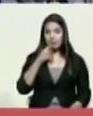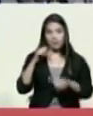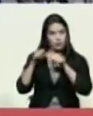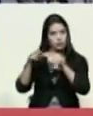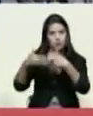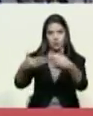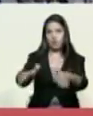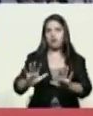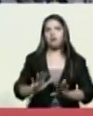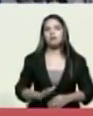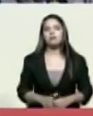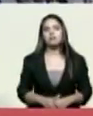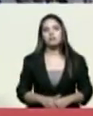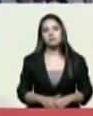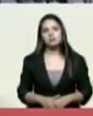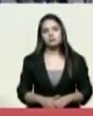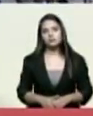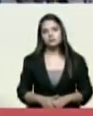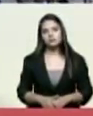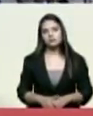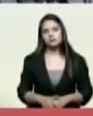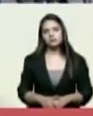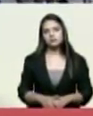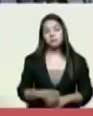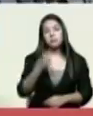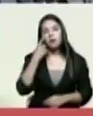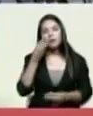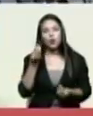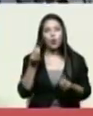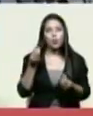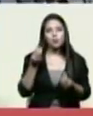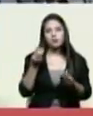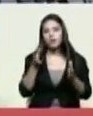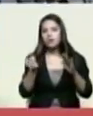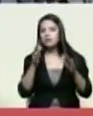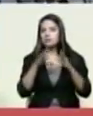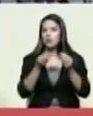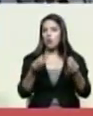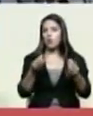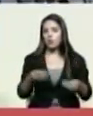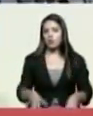¿verdad? Para sostenerla, para ver cómo la tapa.